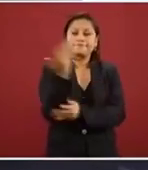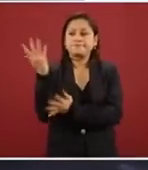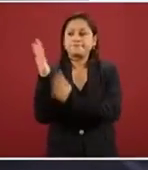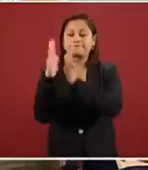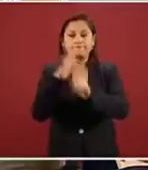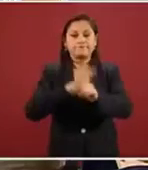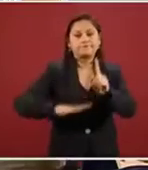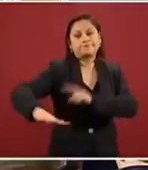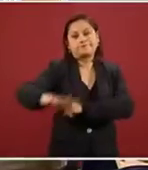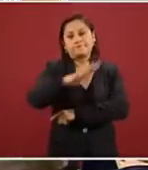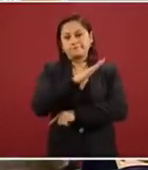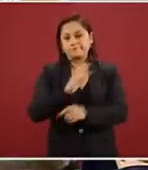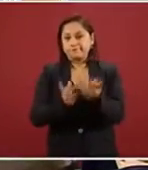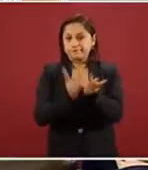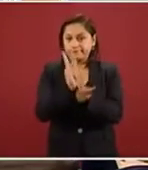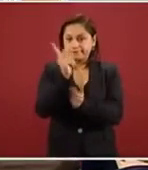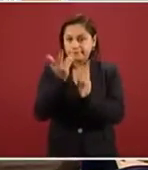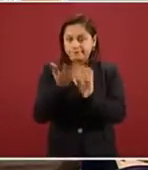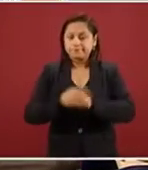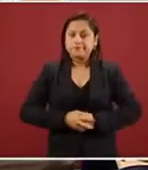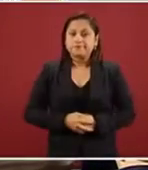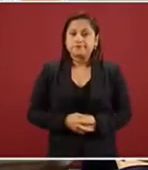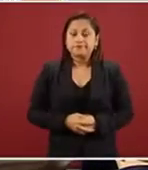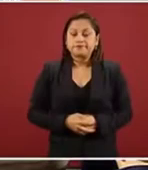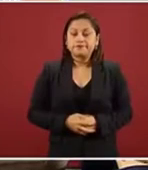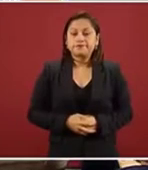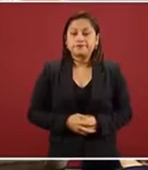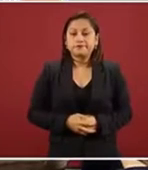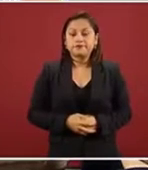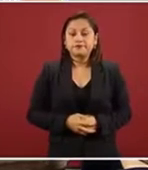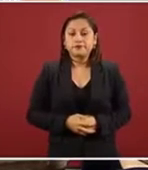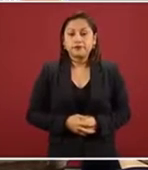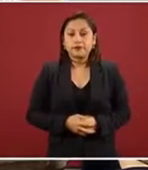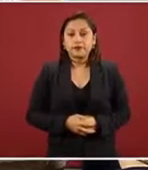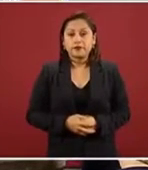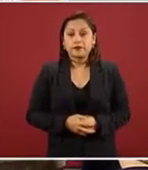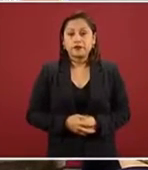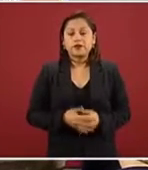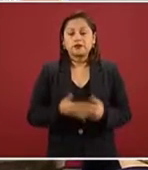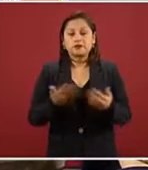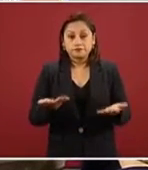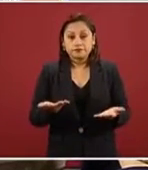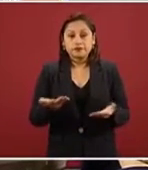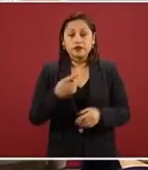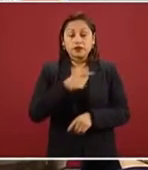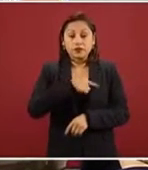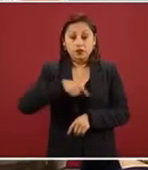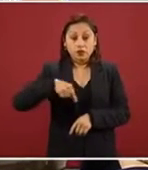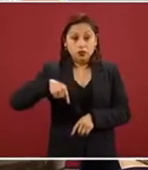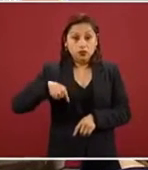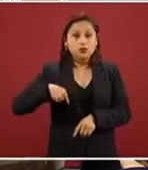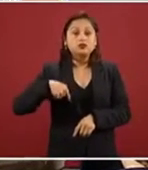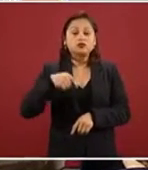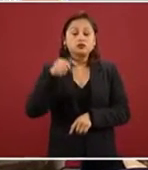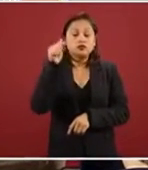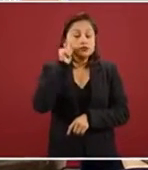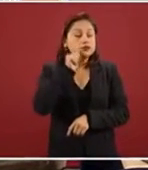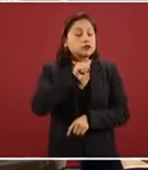país. La siguiente, por favor. Siempre con la prevención como la